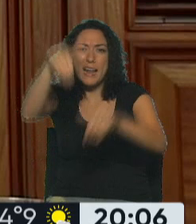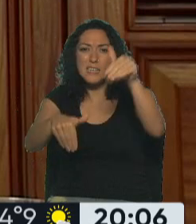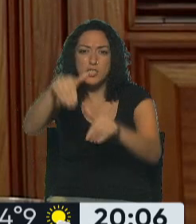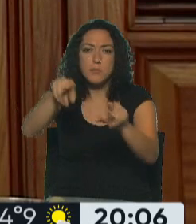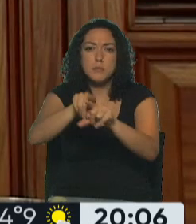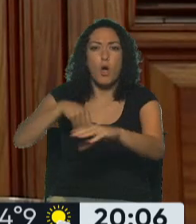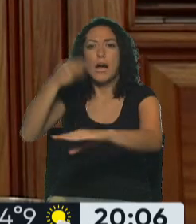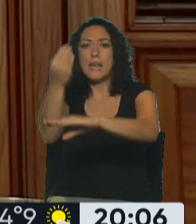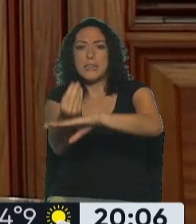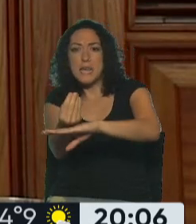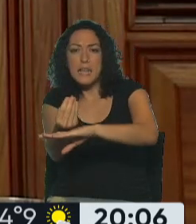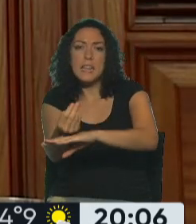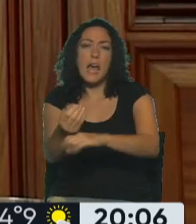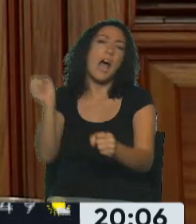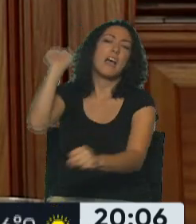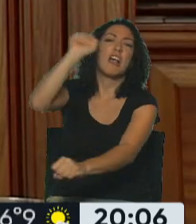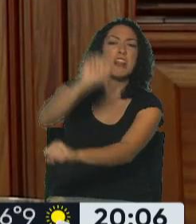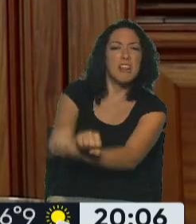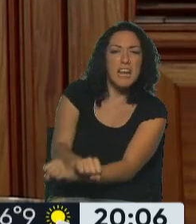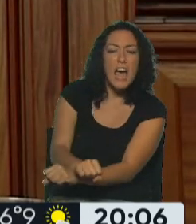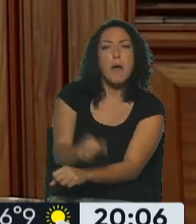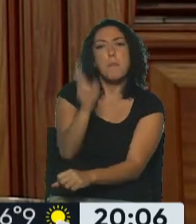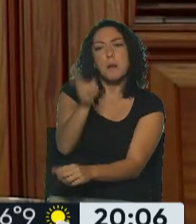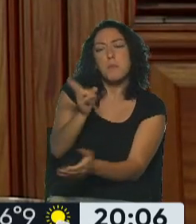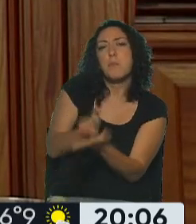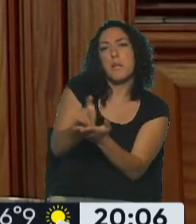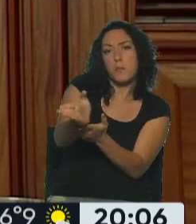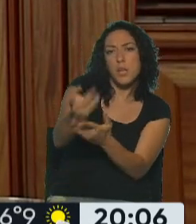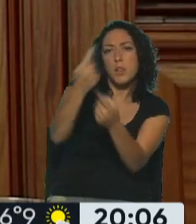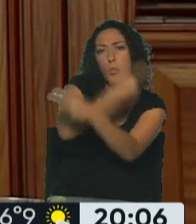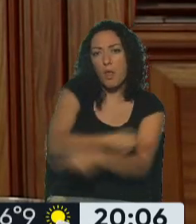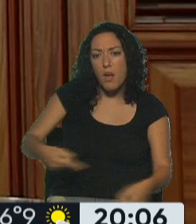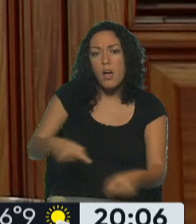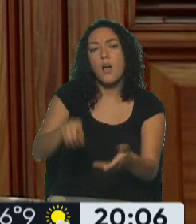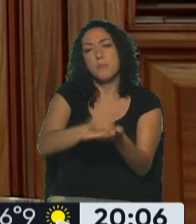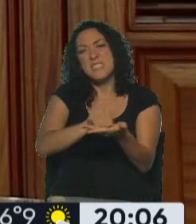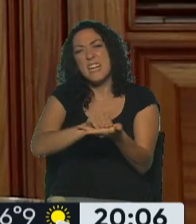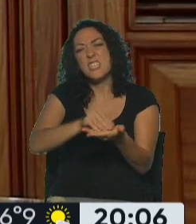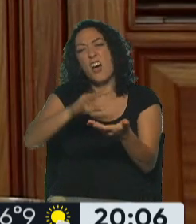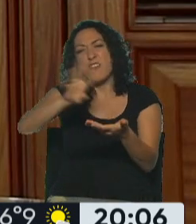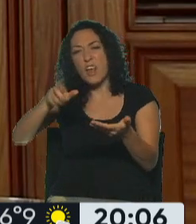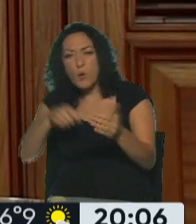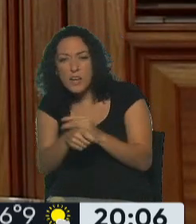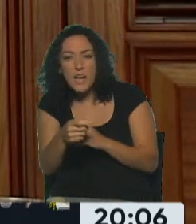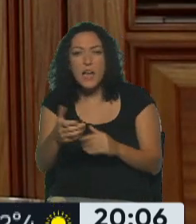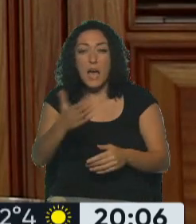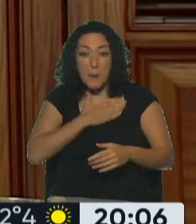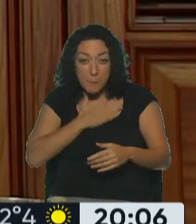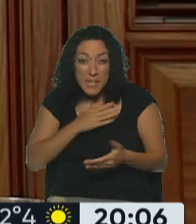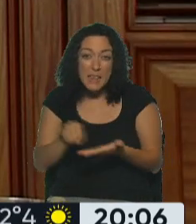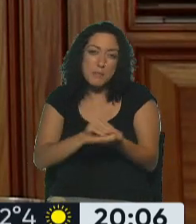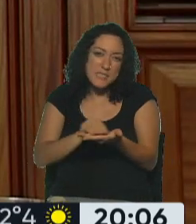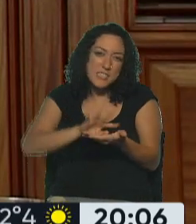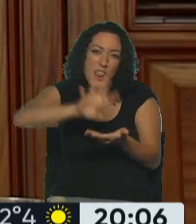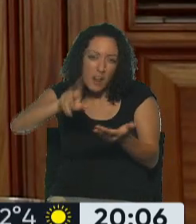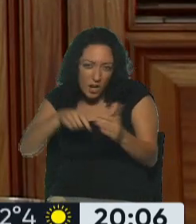una candidata condenada, con inhabilitación perpetua, con administración fraudulenta por el Estado, a mi administración fraudulenta por el Estado